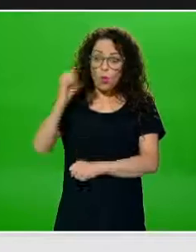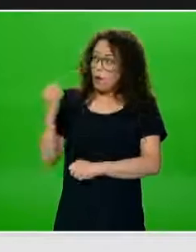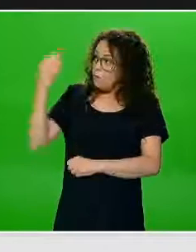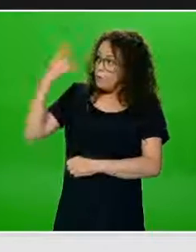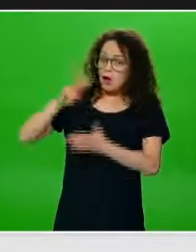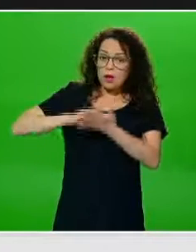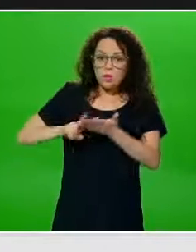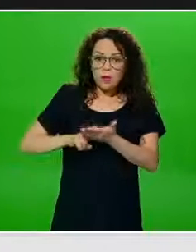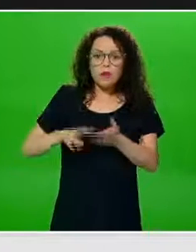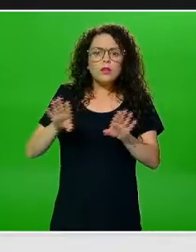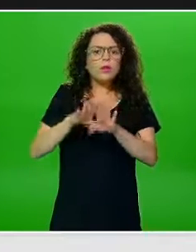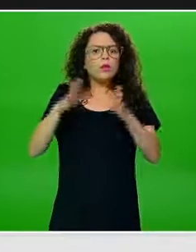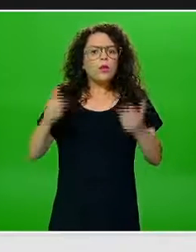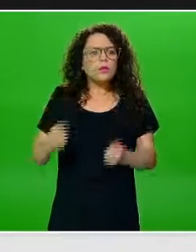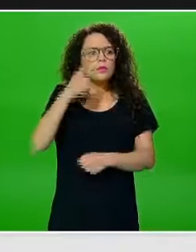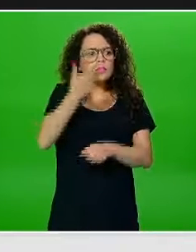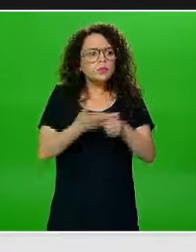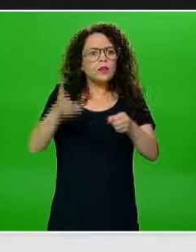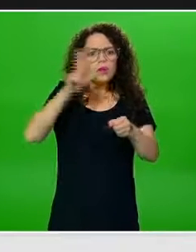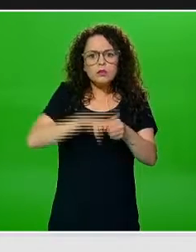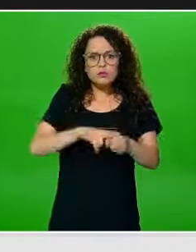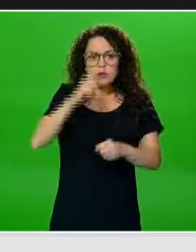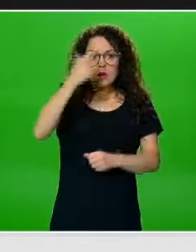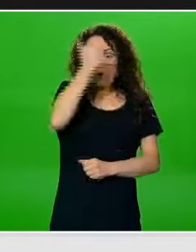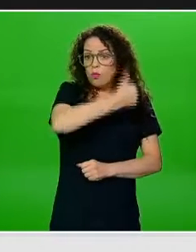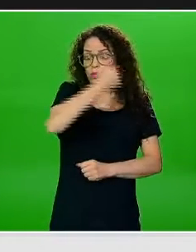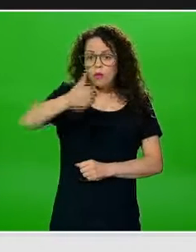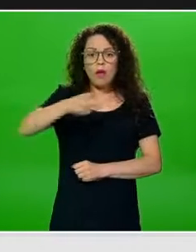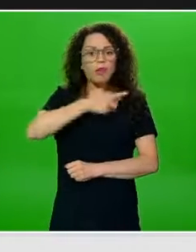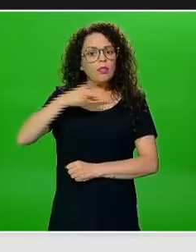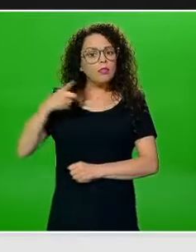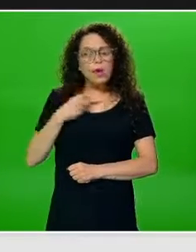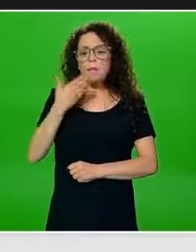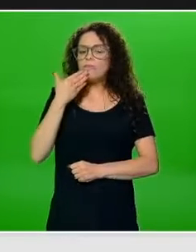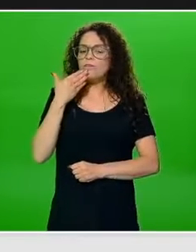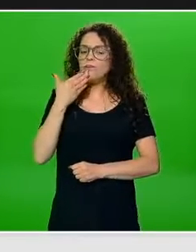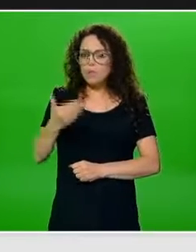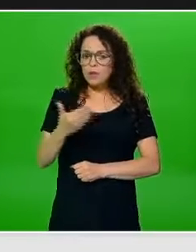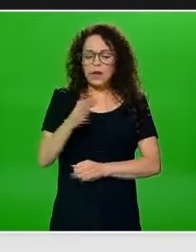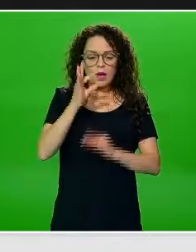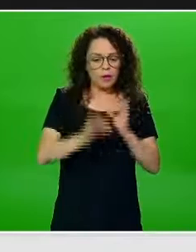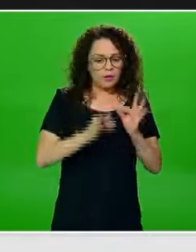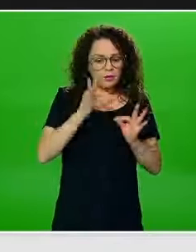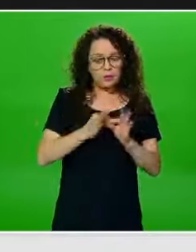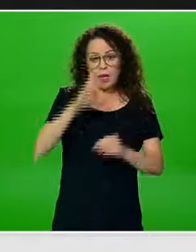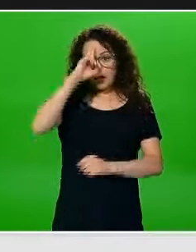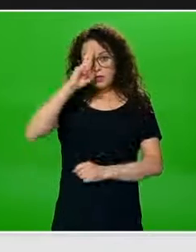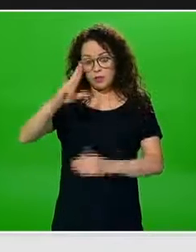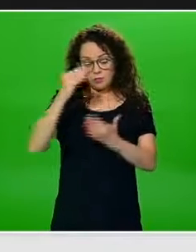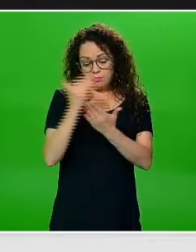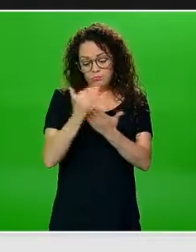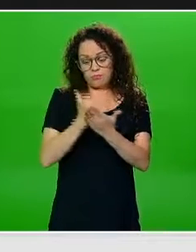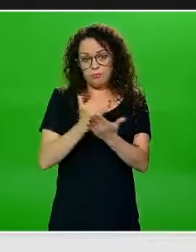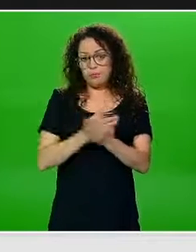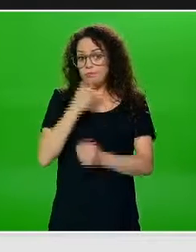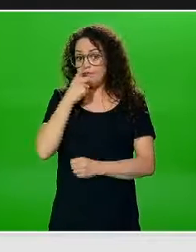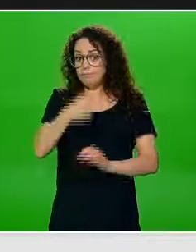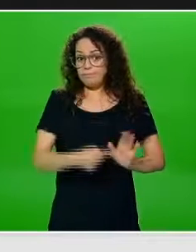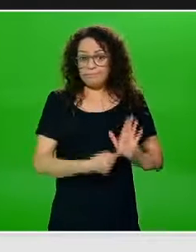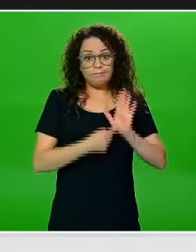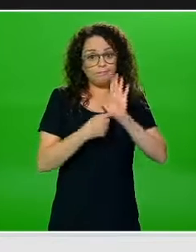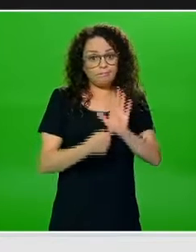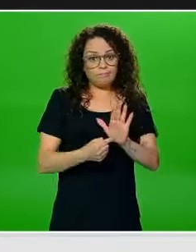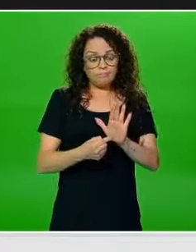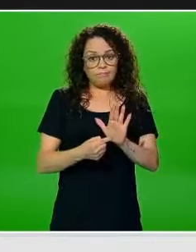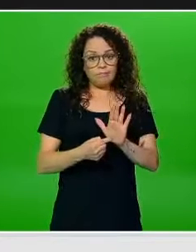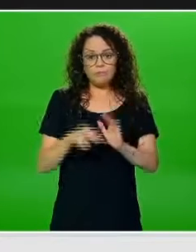médicas. Cada unidad médica debe a su vez cumplir con el criterio, no basta con que la entidad lo haya cumplido como una